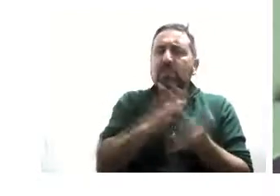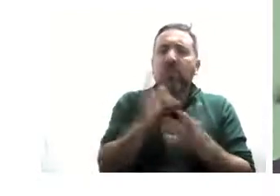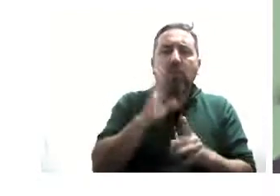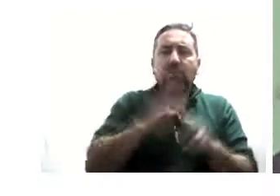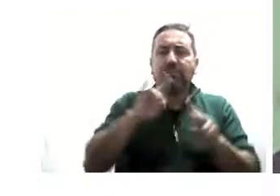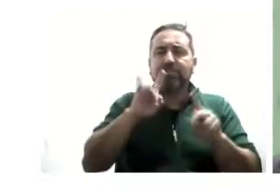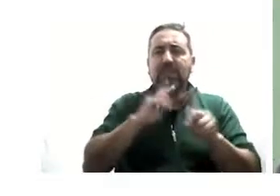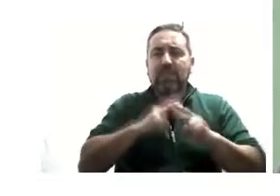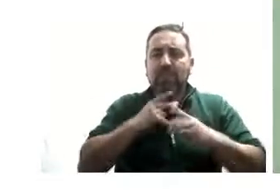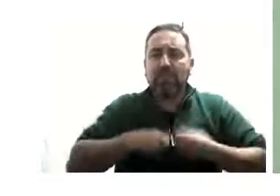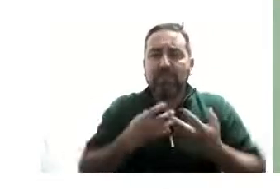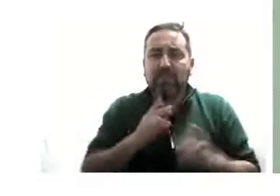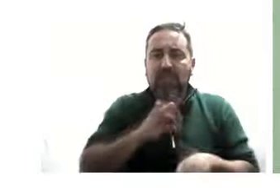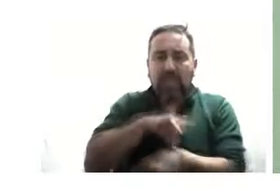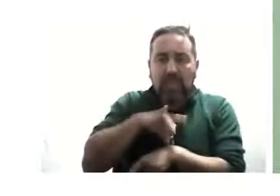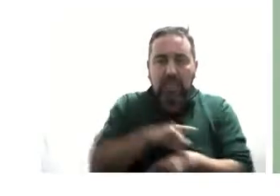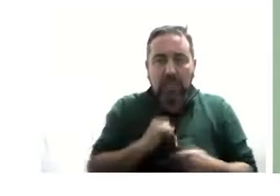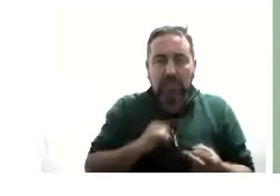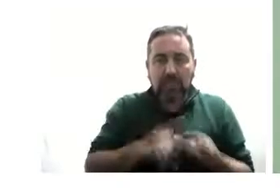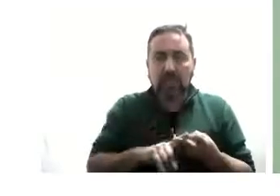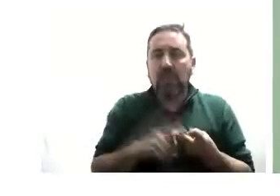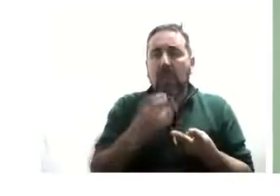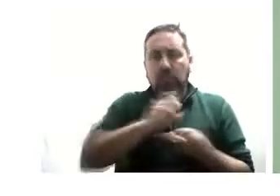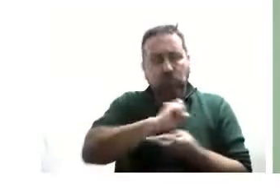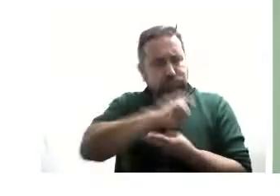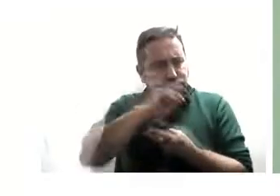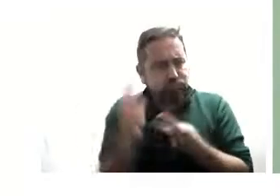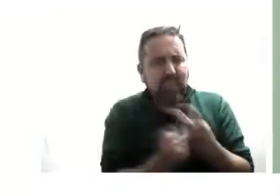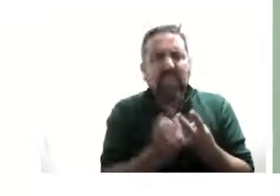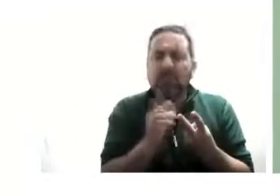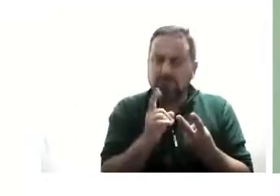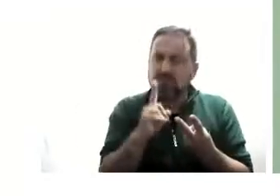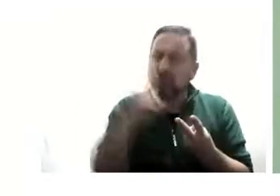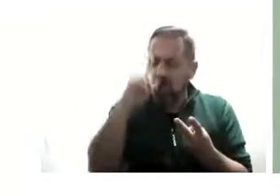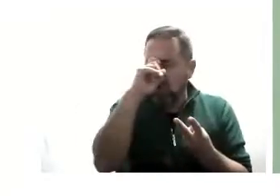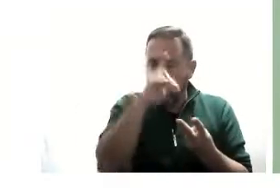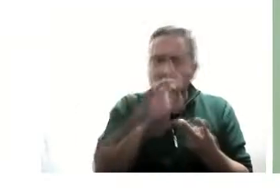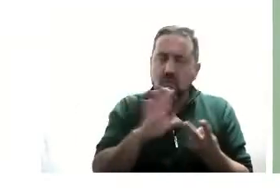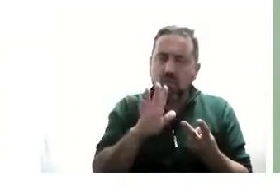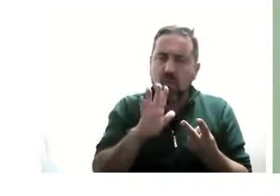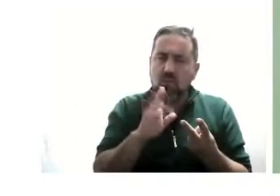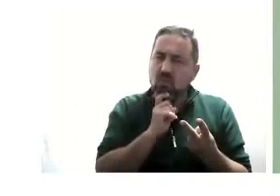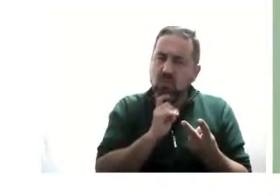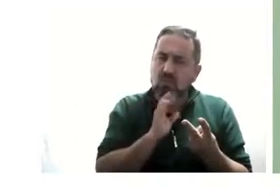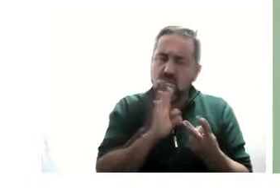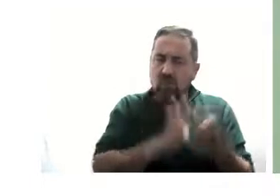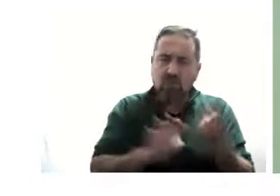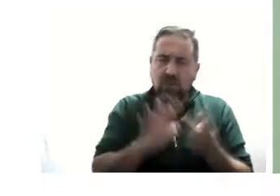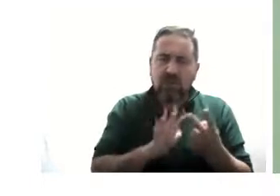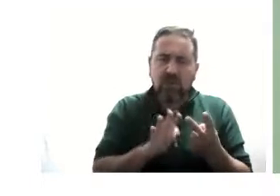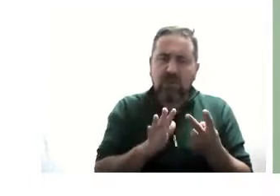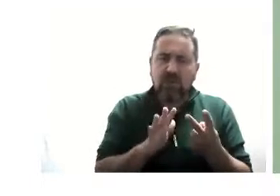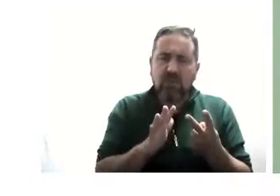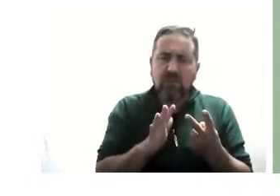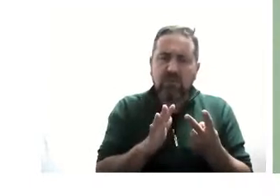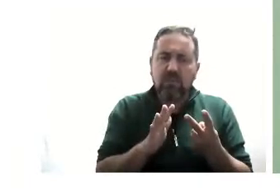clínicas amplias y a veces muy complejas no dejan que